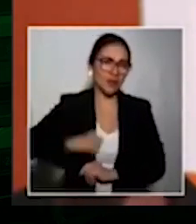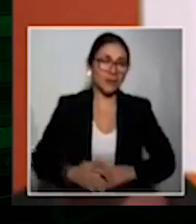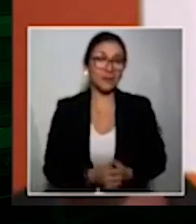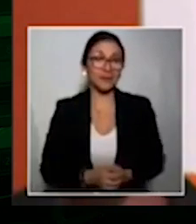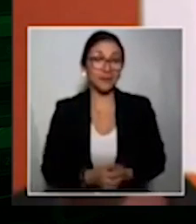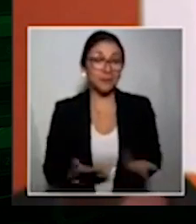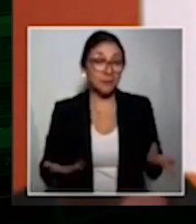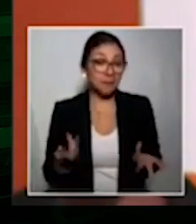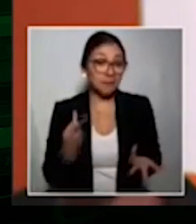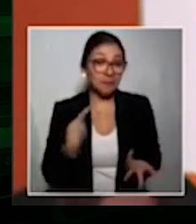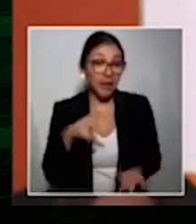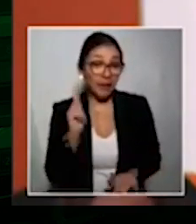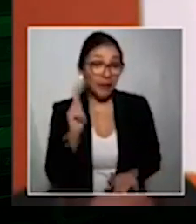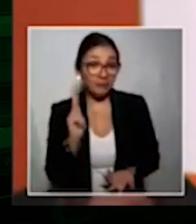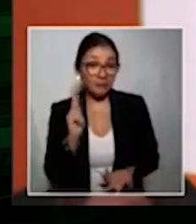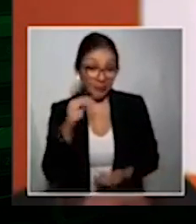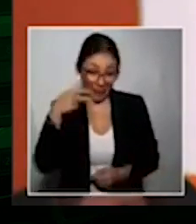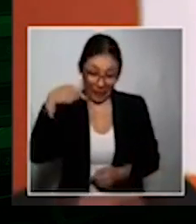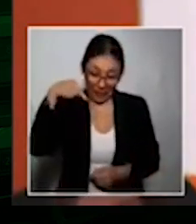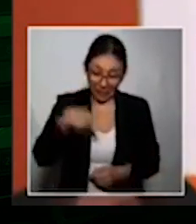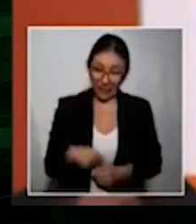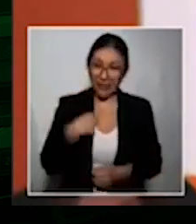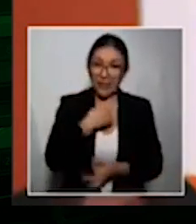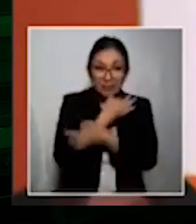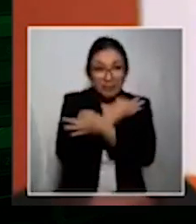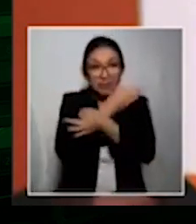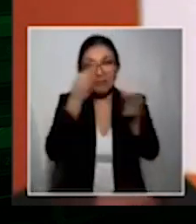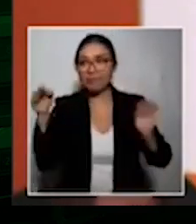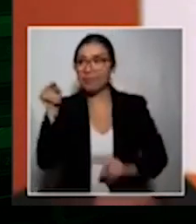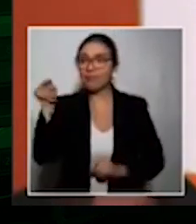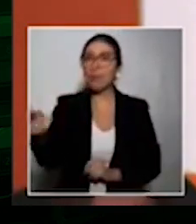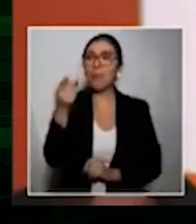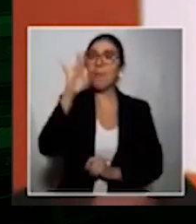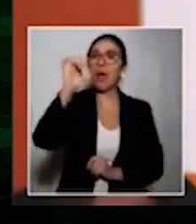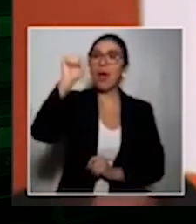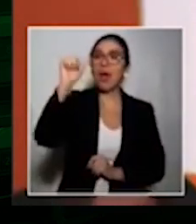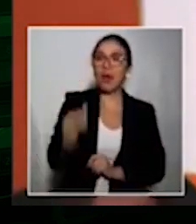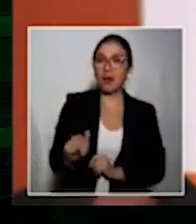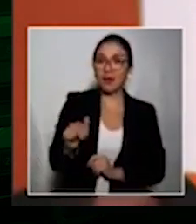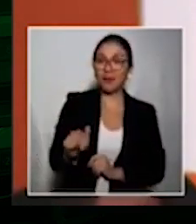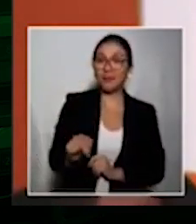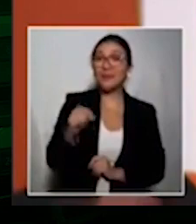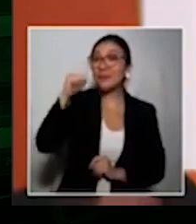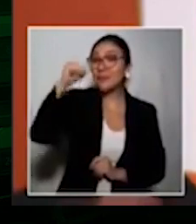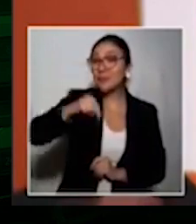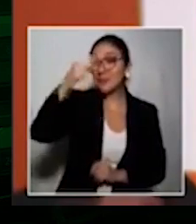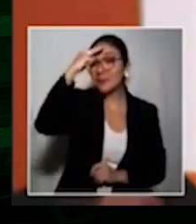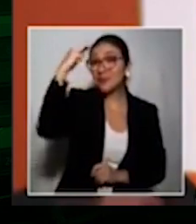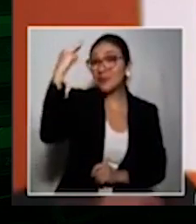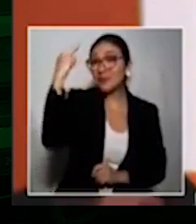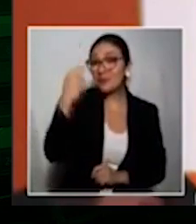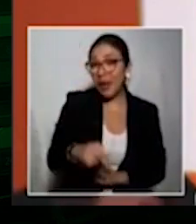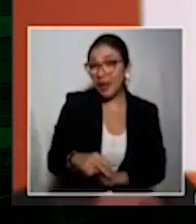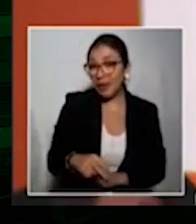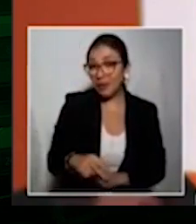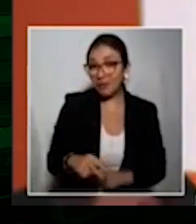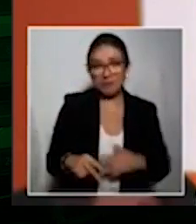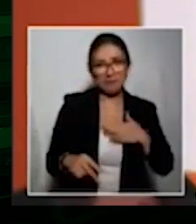desde aquí le digo al PRIAN que ni México ni